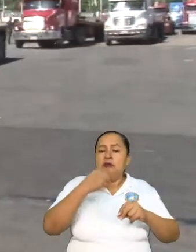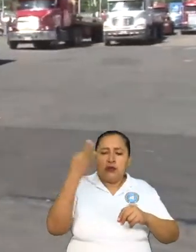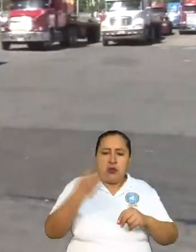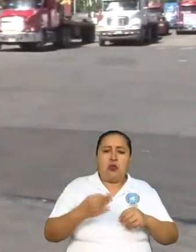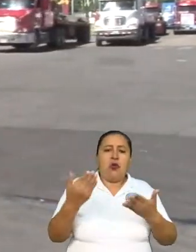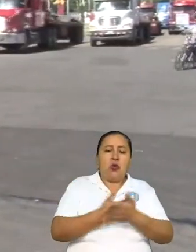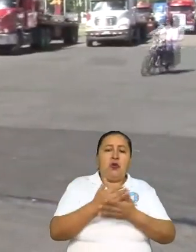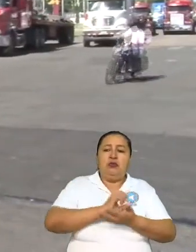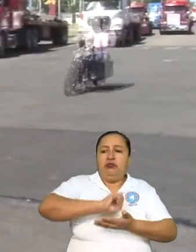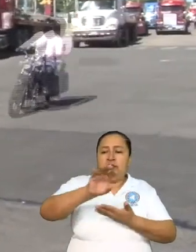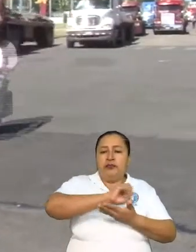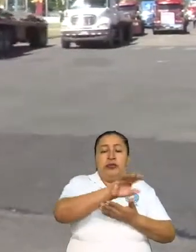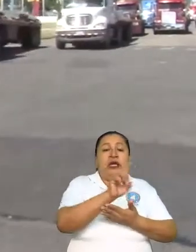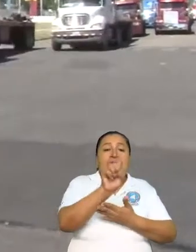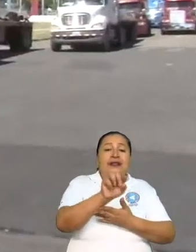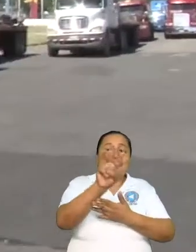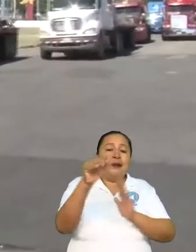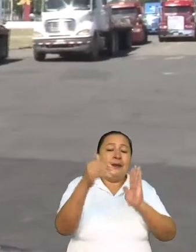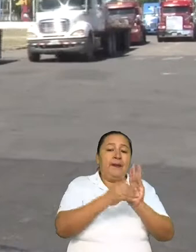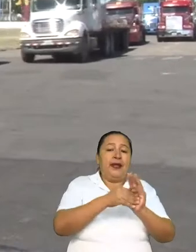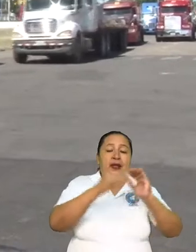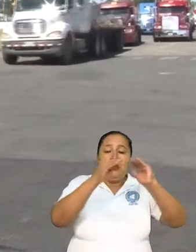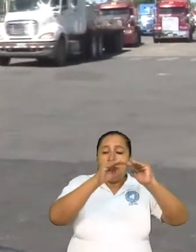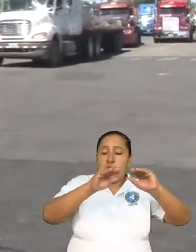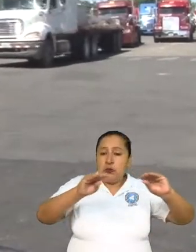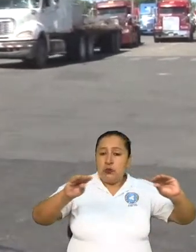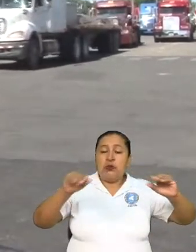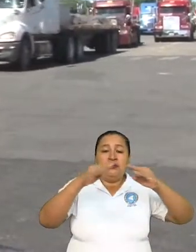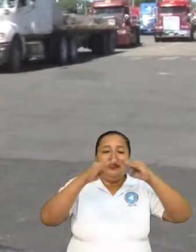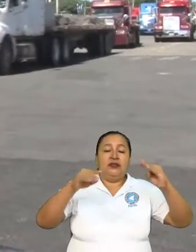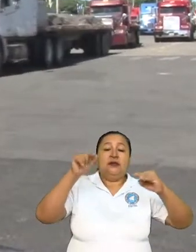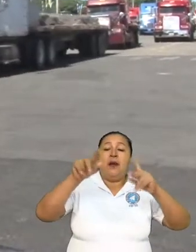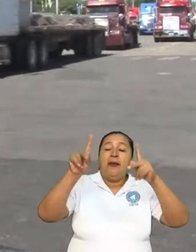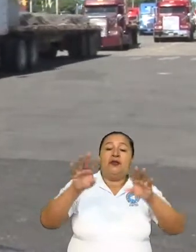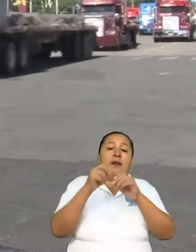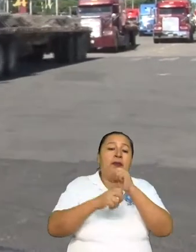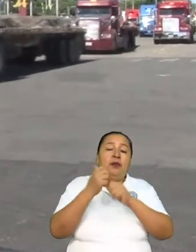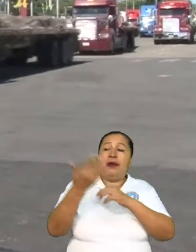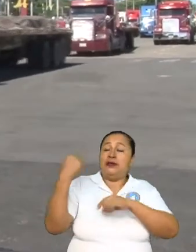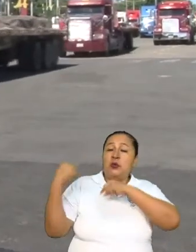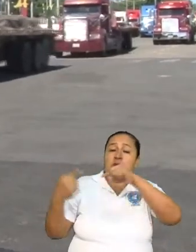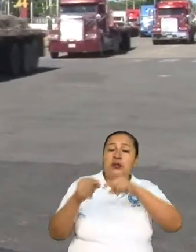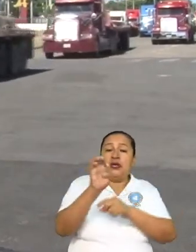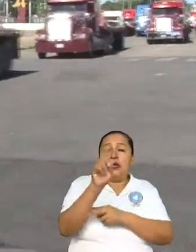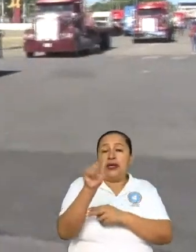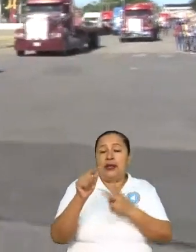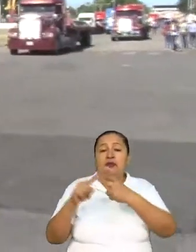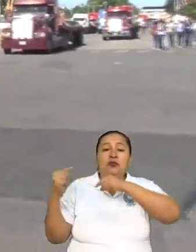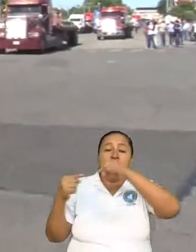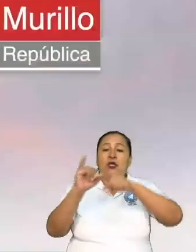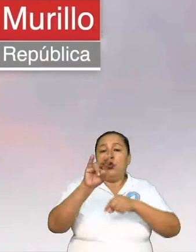el nuevo envío de más de 13.000 láminas de zinc a las familias afectadas por el paso del huracán Eta y el huracán Iota por